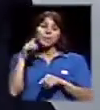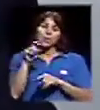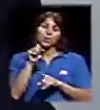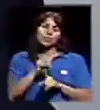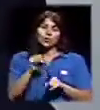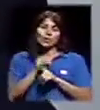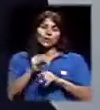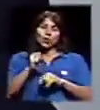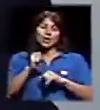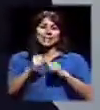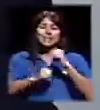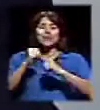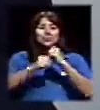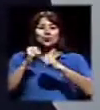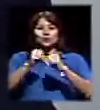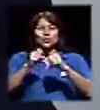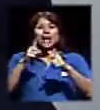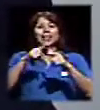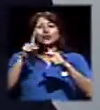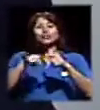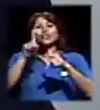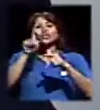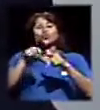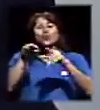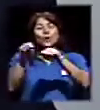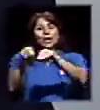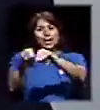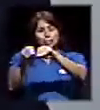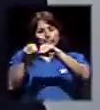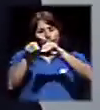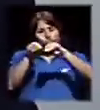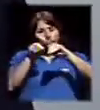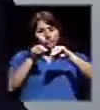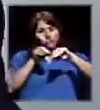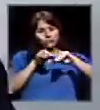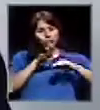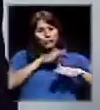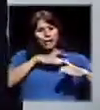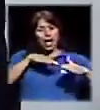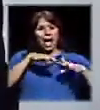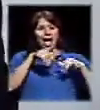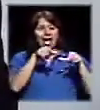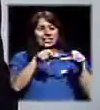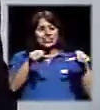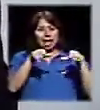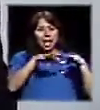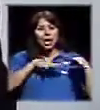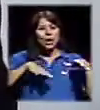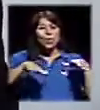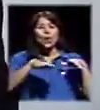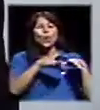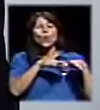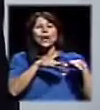se tuvo que mover hacia San Juan del Murciélago, por donde hay